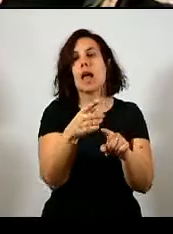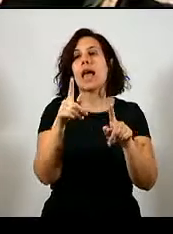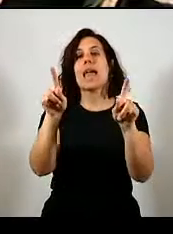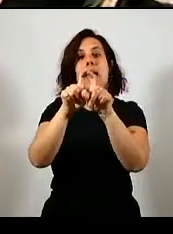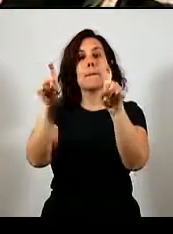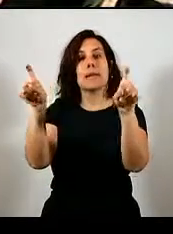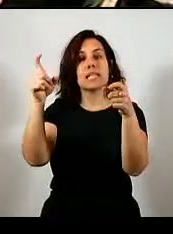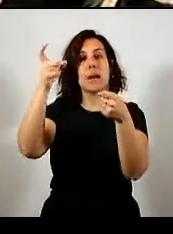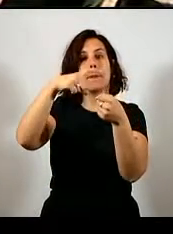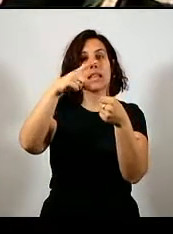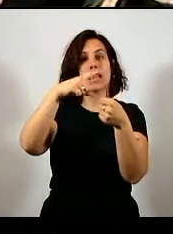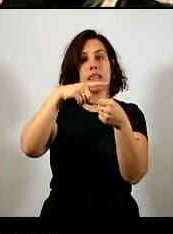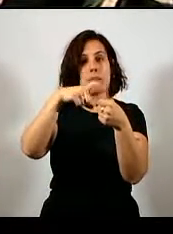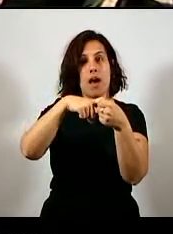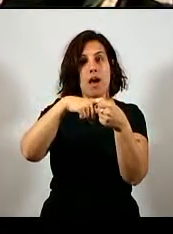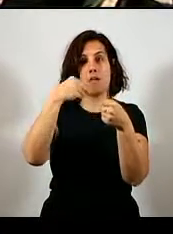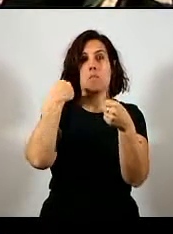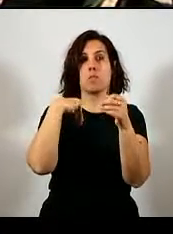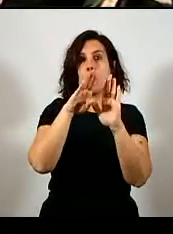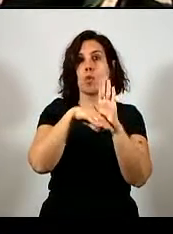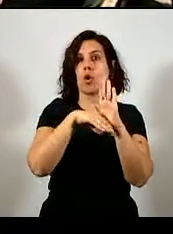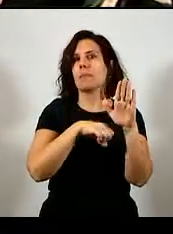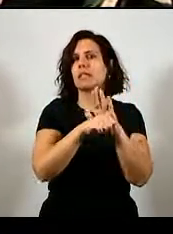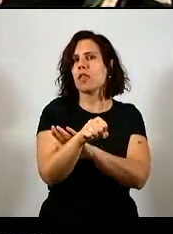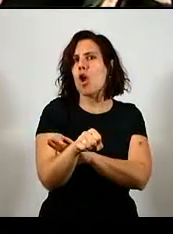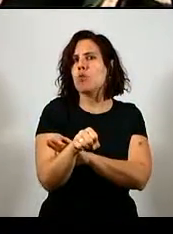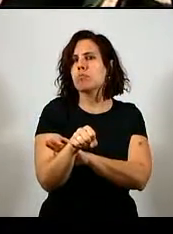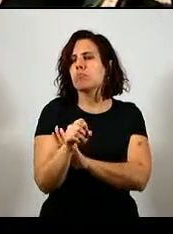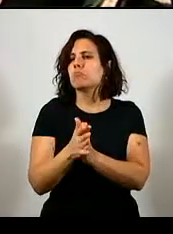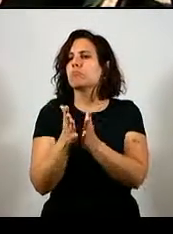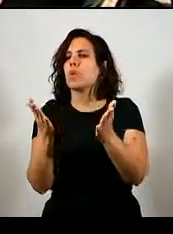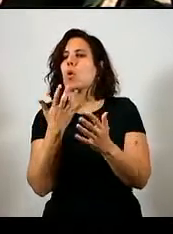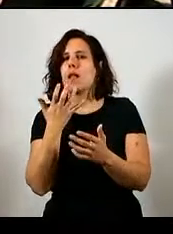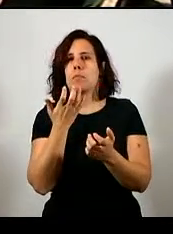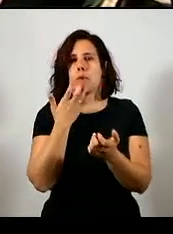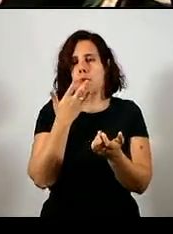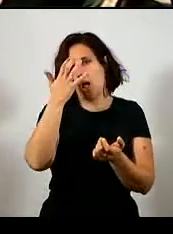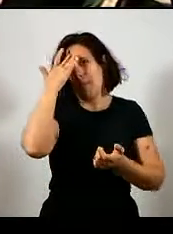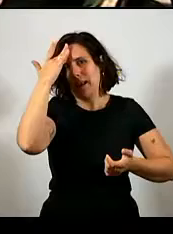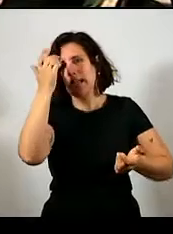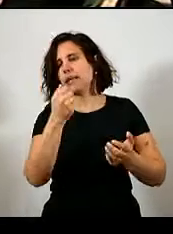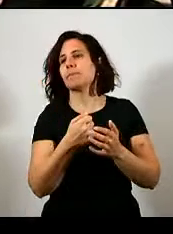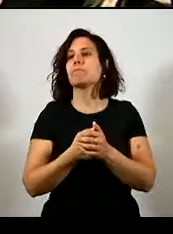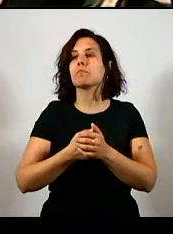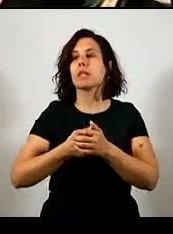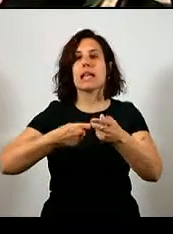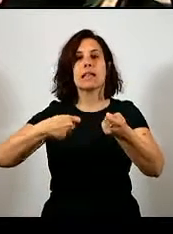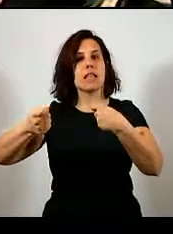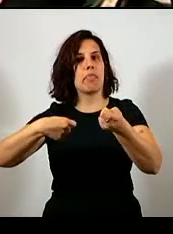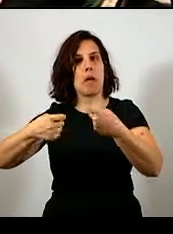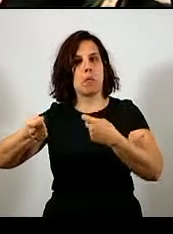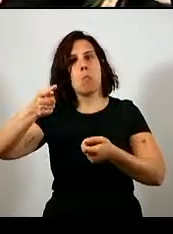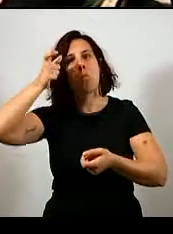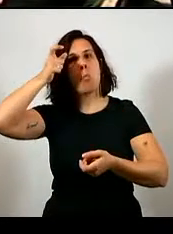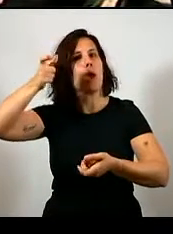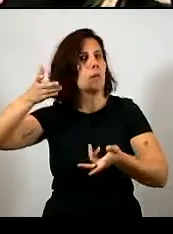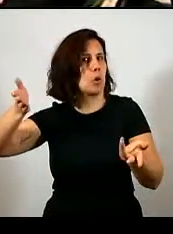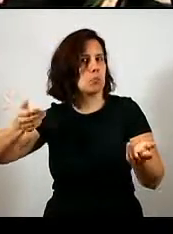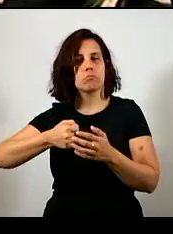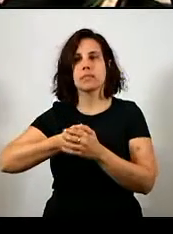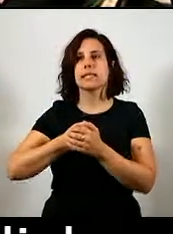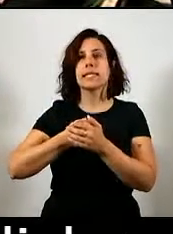de participar en este programa de inserción? Es decir, un ultramarino, por decir, como ha dicho del mundo rural, en tener durante 6